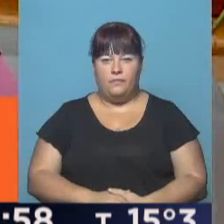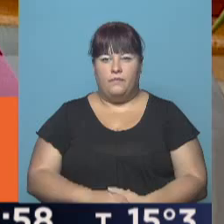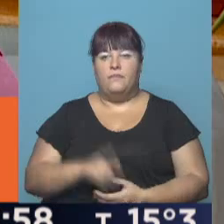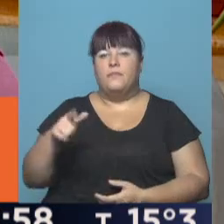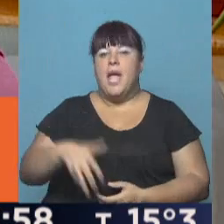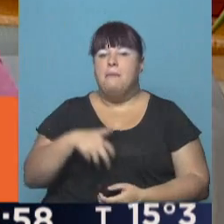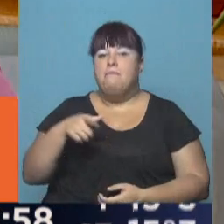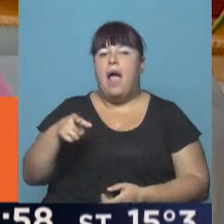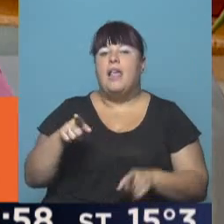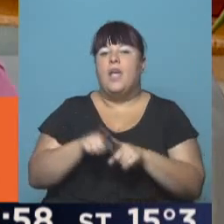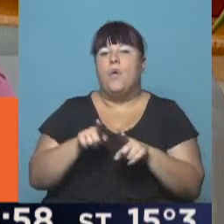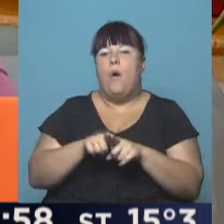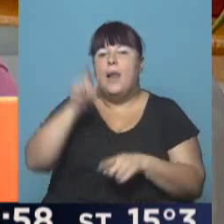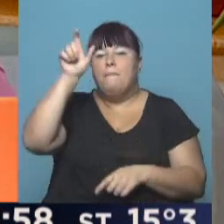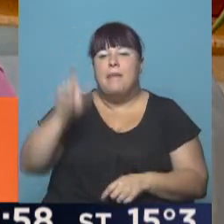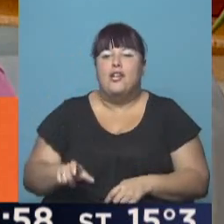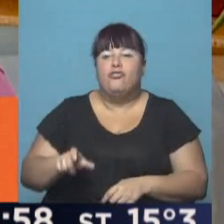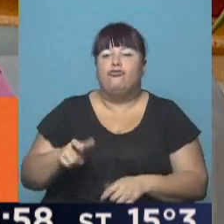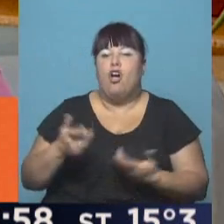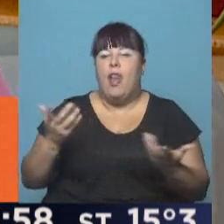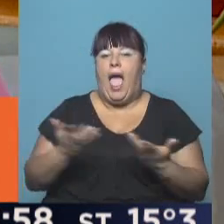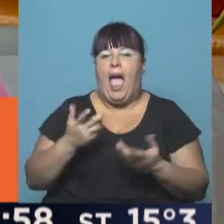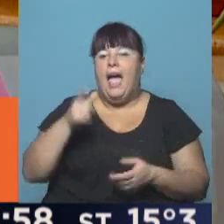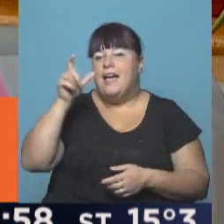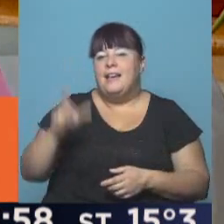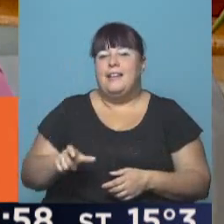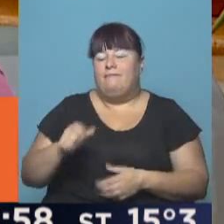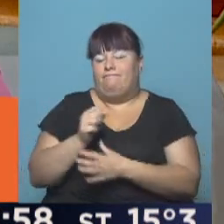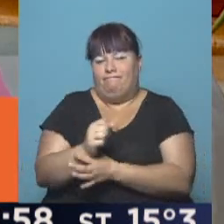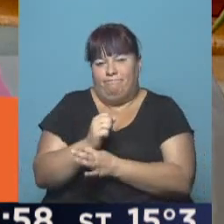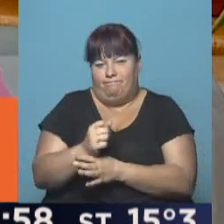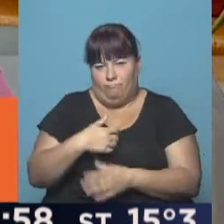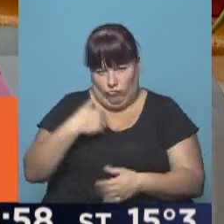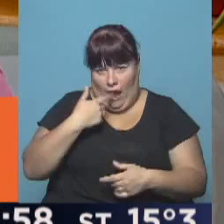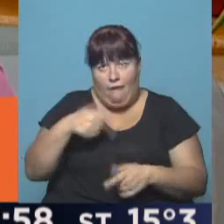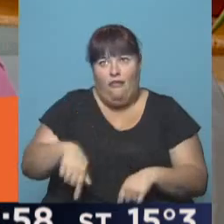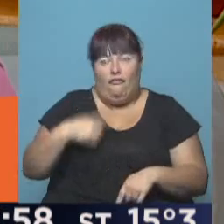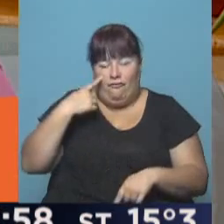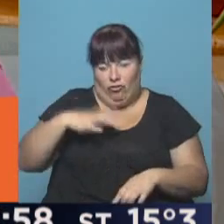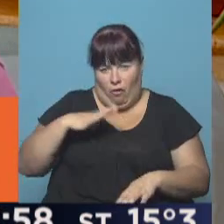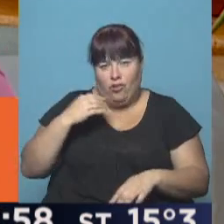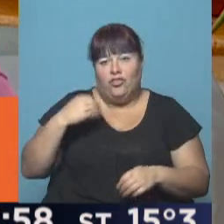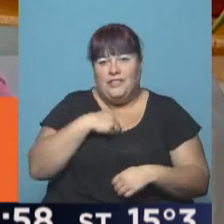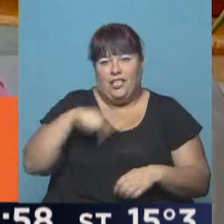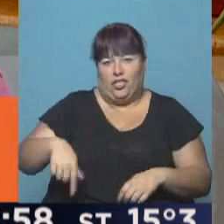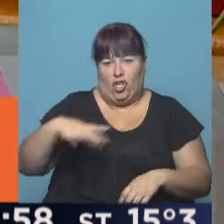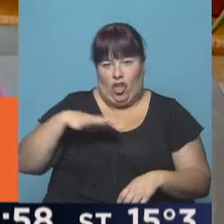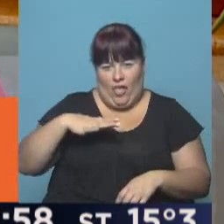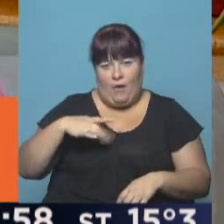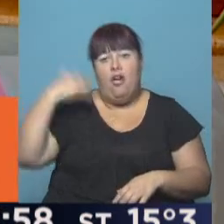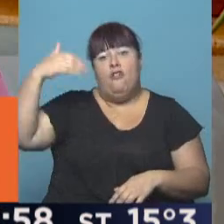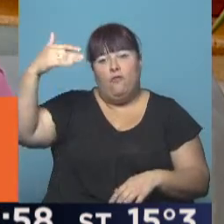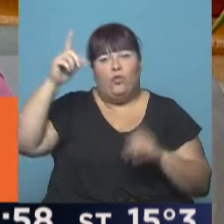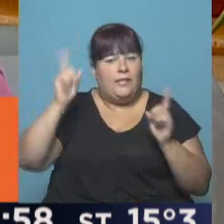Michael Jackson ha sido una persona, es una estrella, y hablo en presente porque es presente y será